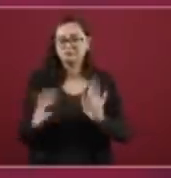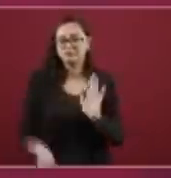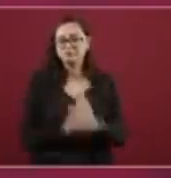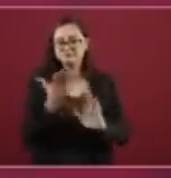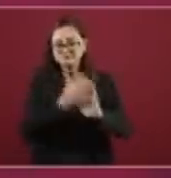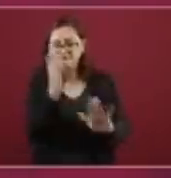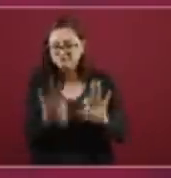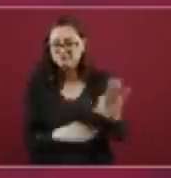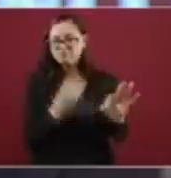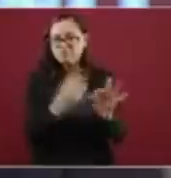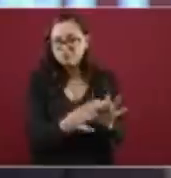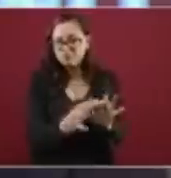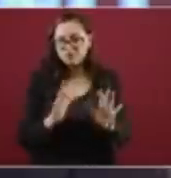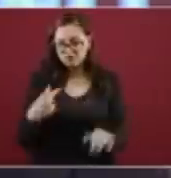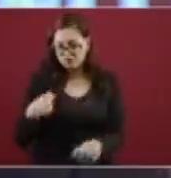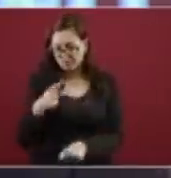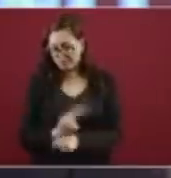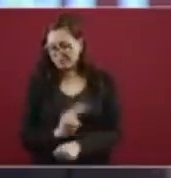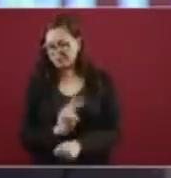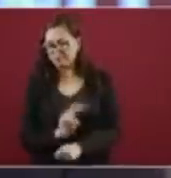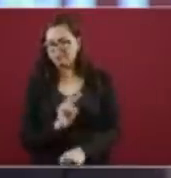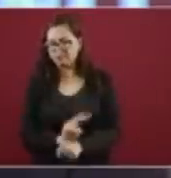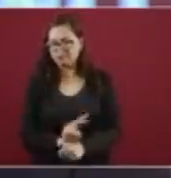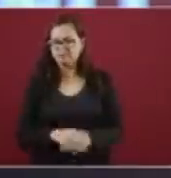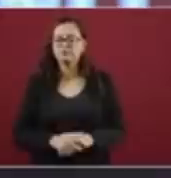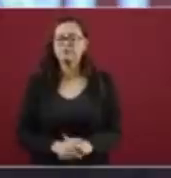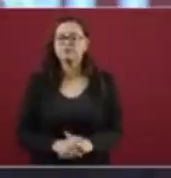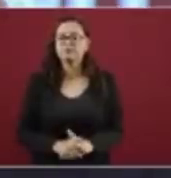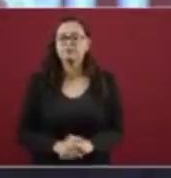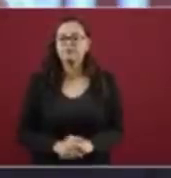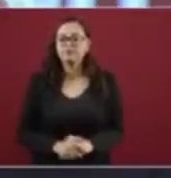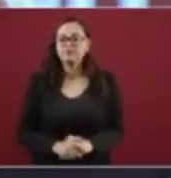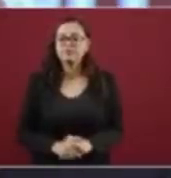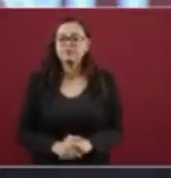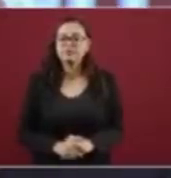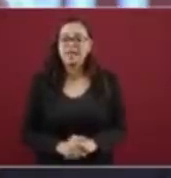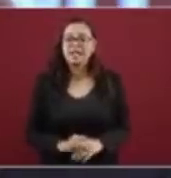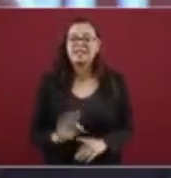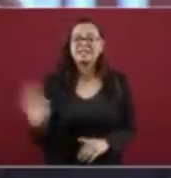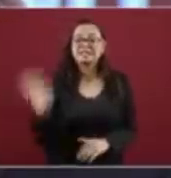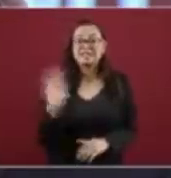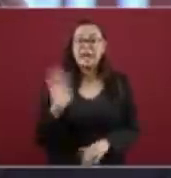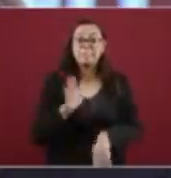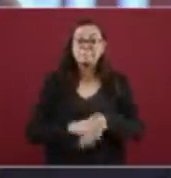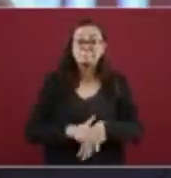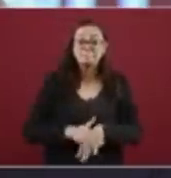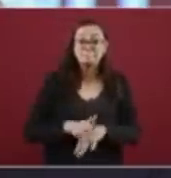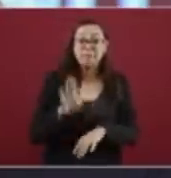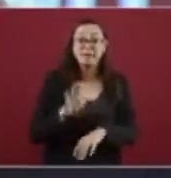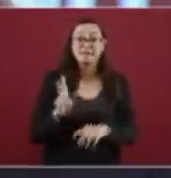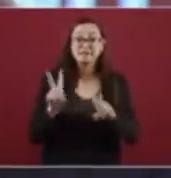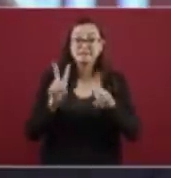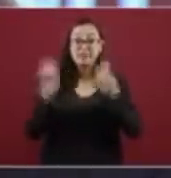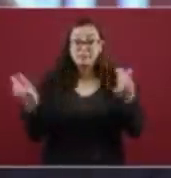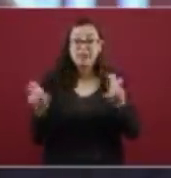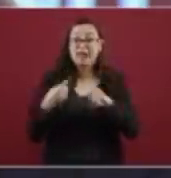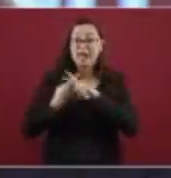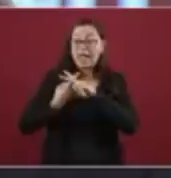A veces voy a estar más en inicios de obra, porque eso sí me importa, y supervisión de